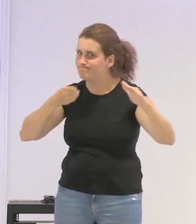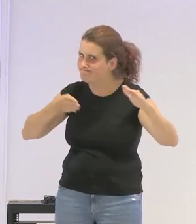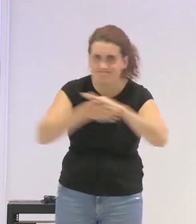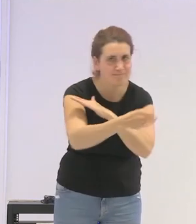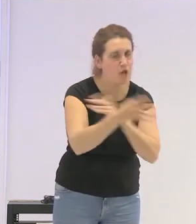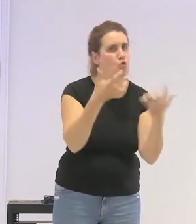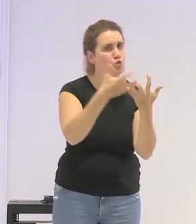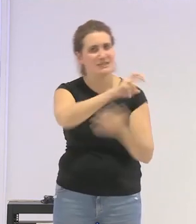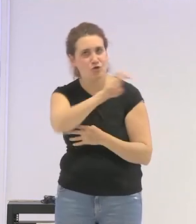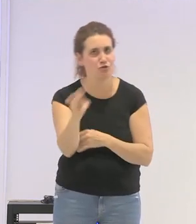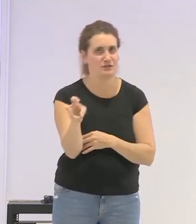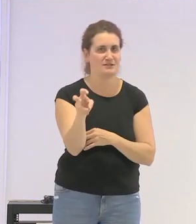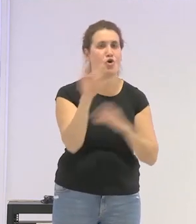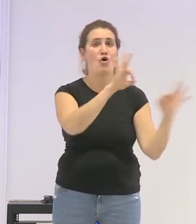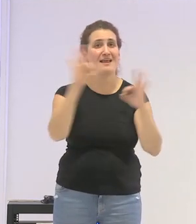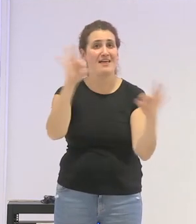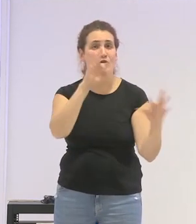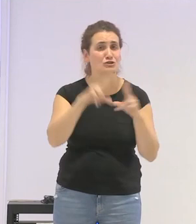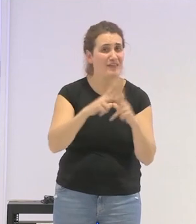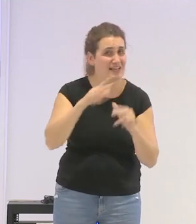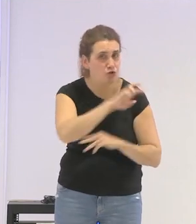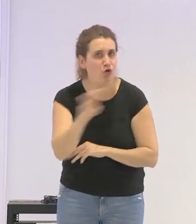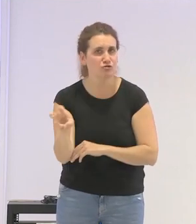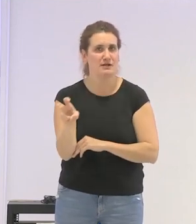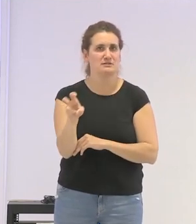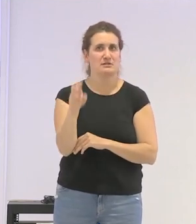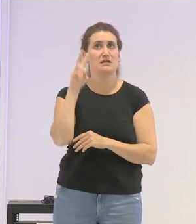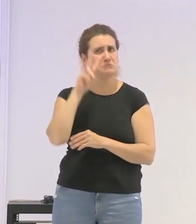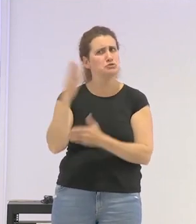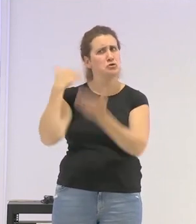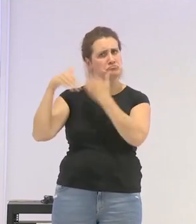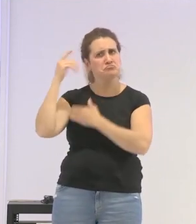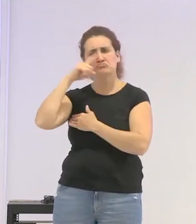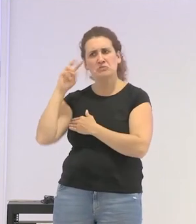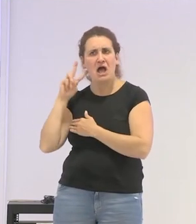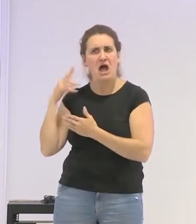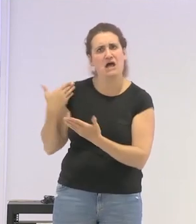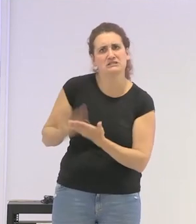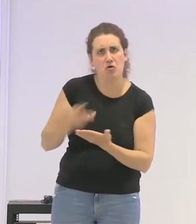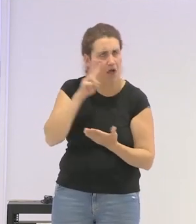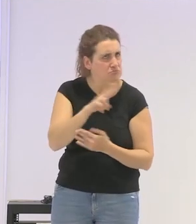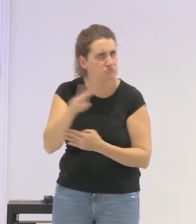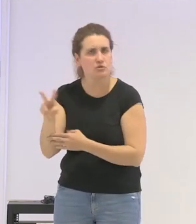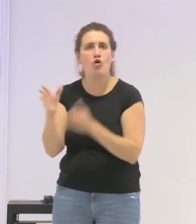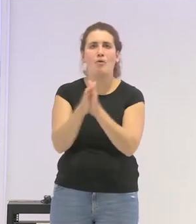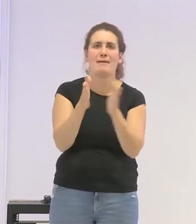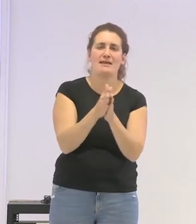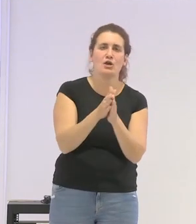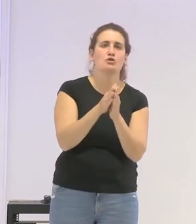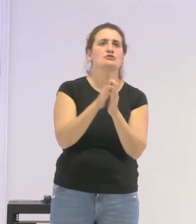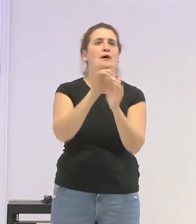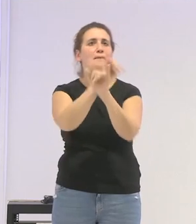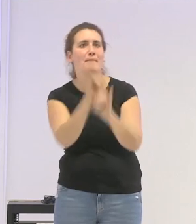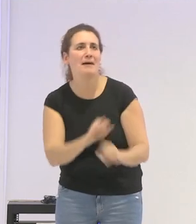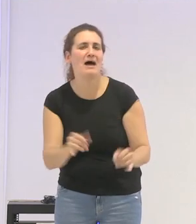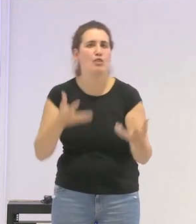otras luchas, otras organizaciones sociales. Yo creo que es algo que hemos visto en los últimos años, ¿no? Como compañeros de la PA, de las luchas